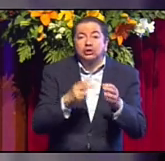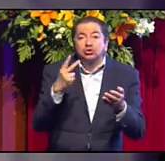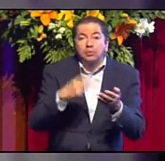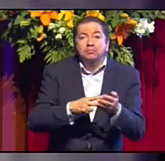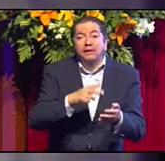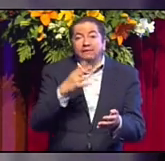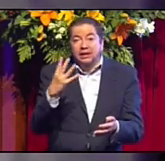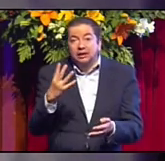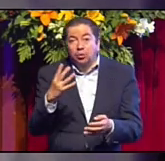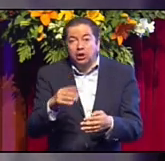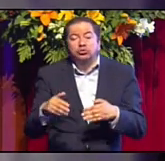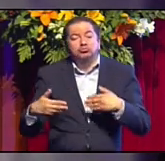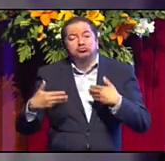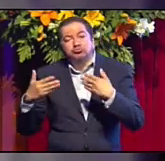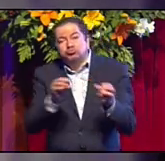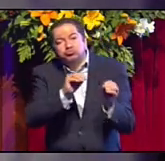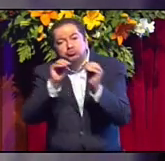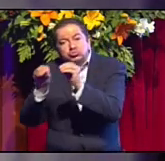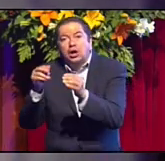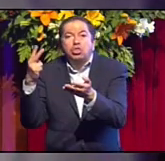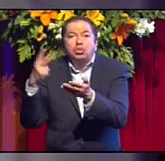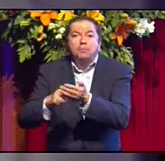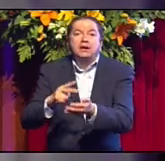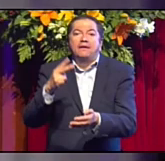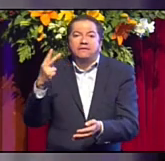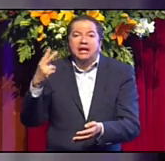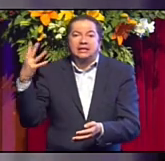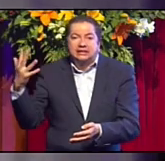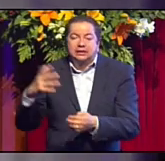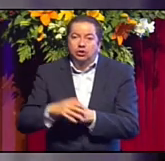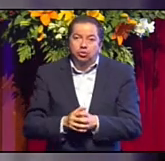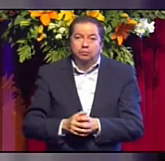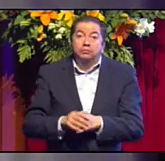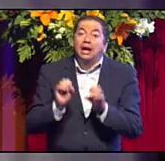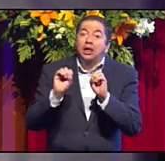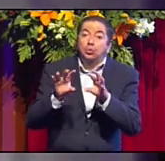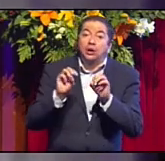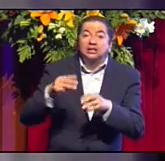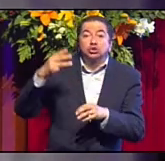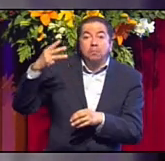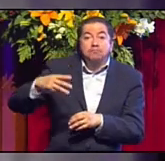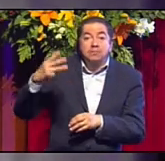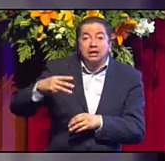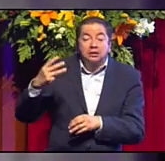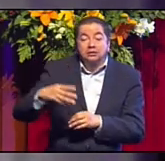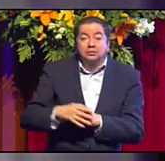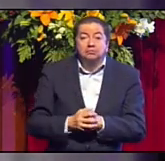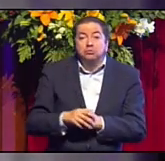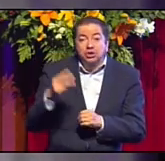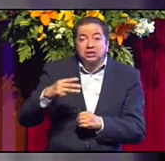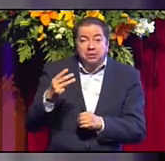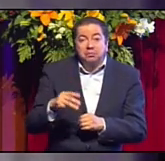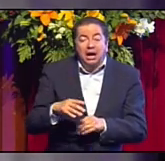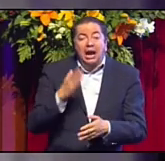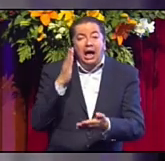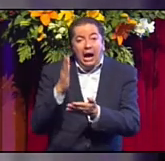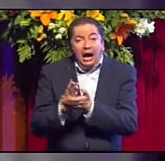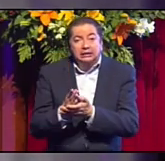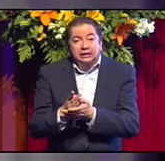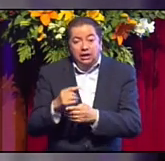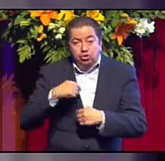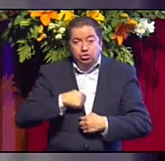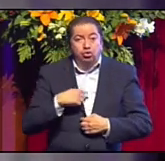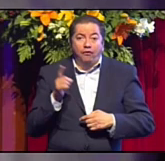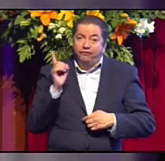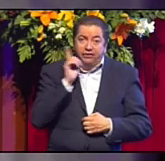hagan en el 2025. Eso significaría que la educación estaría municipalizada hasta el término de nuestra administración, lo que nosotros agradecemos. ¿Y